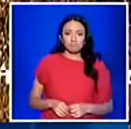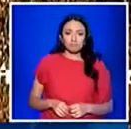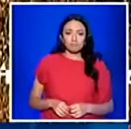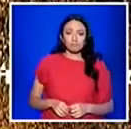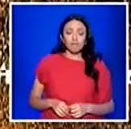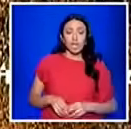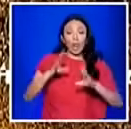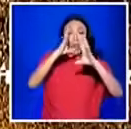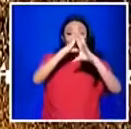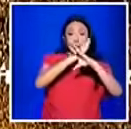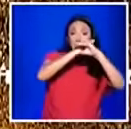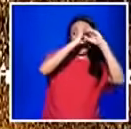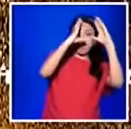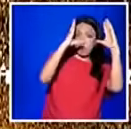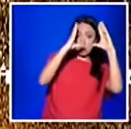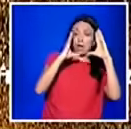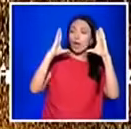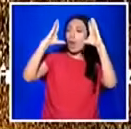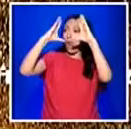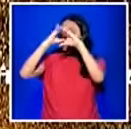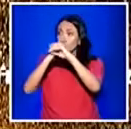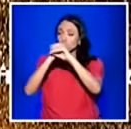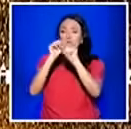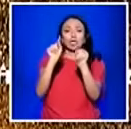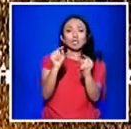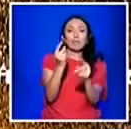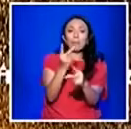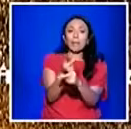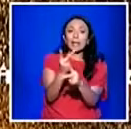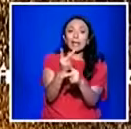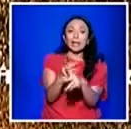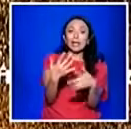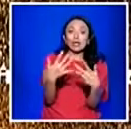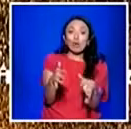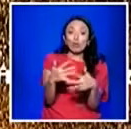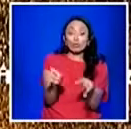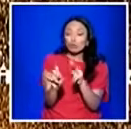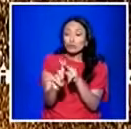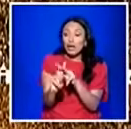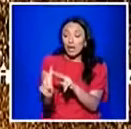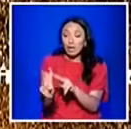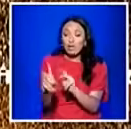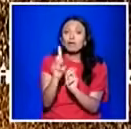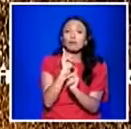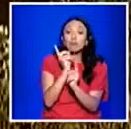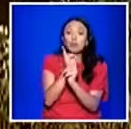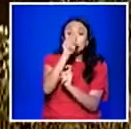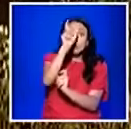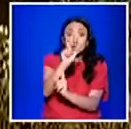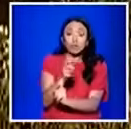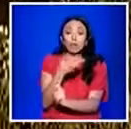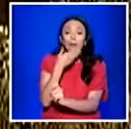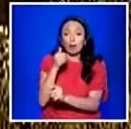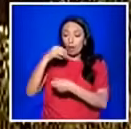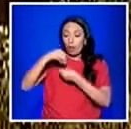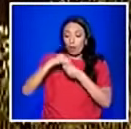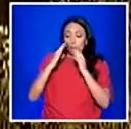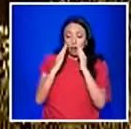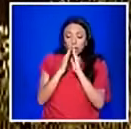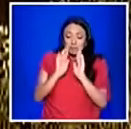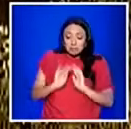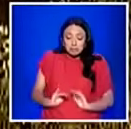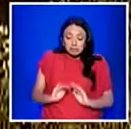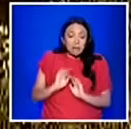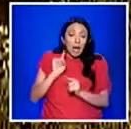Las mañanas y en la noche resulta un peligro salir de casa. Por ello la gente prefiere encerrarse. No saben hasta